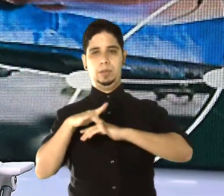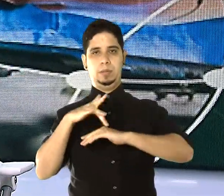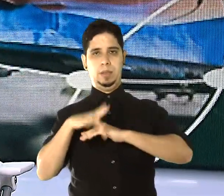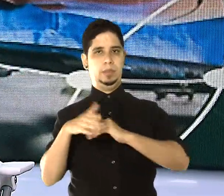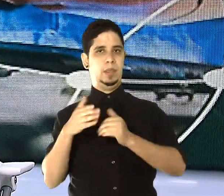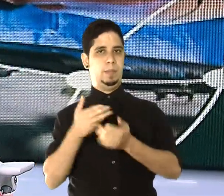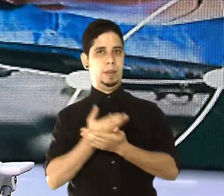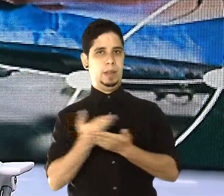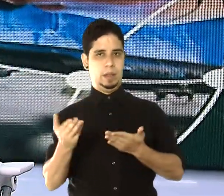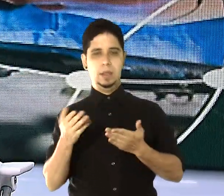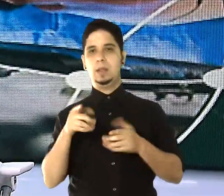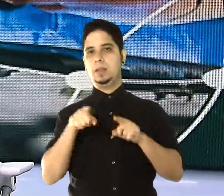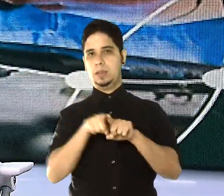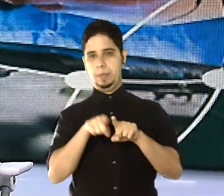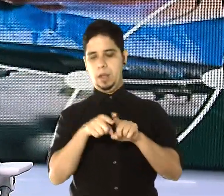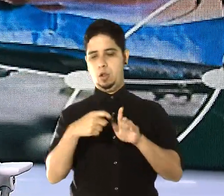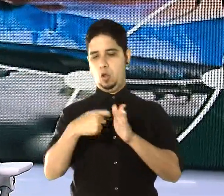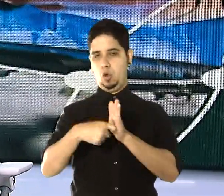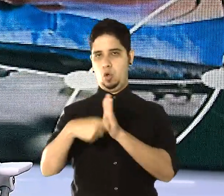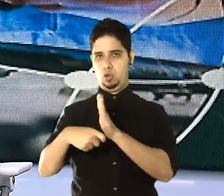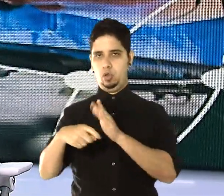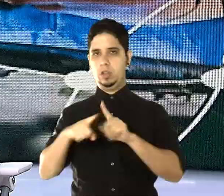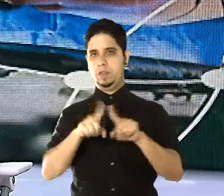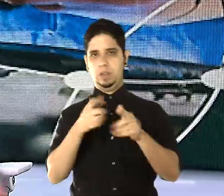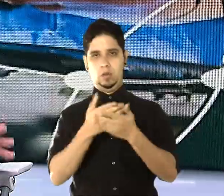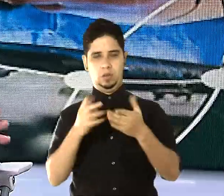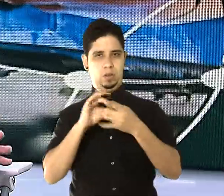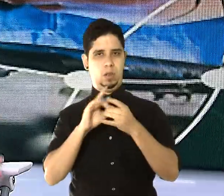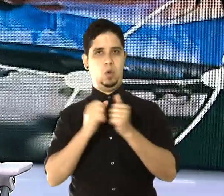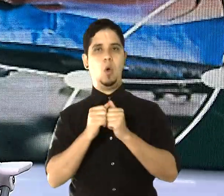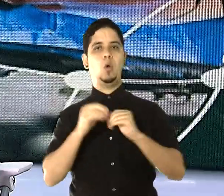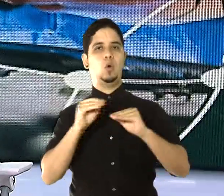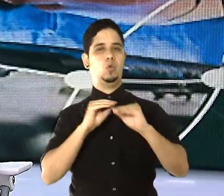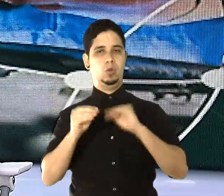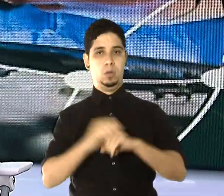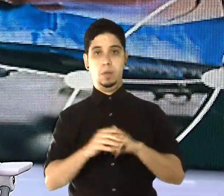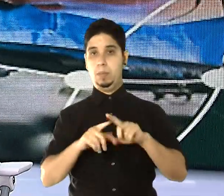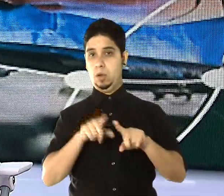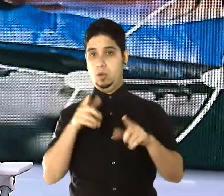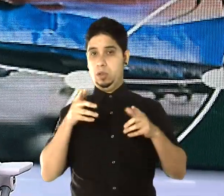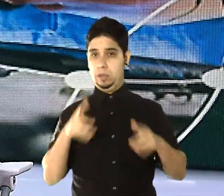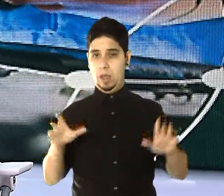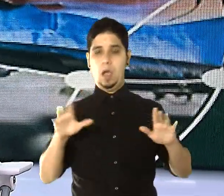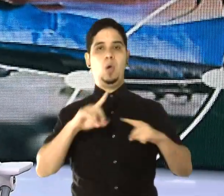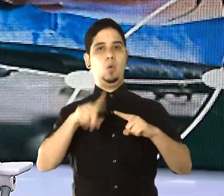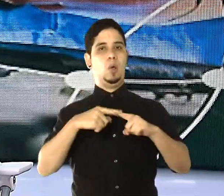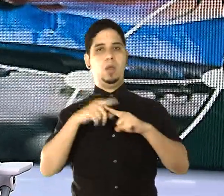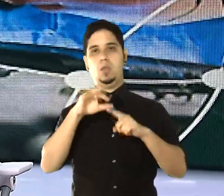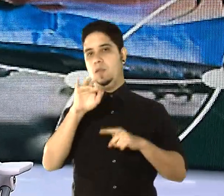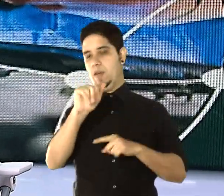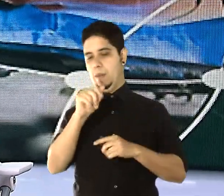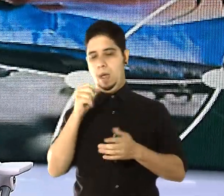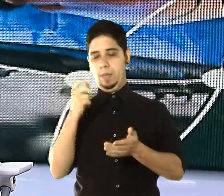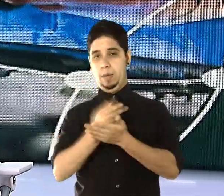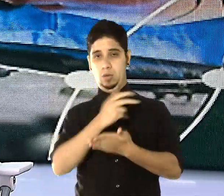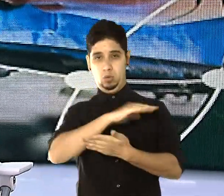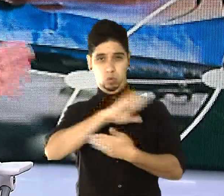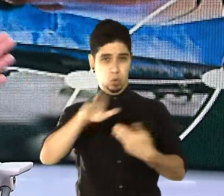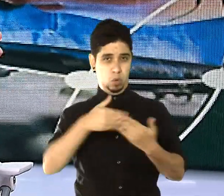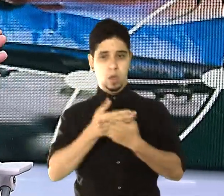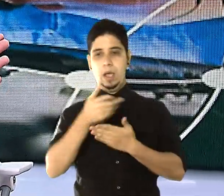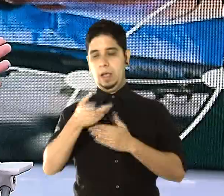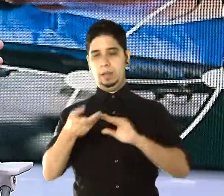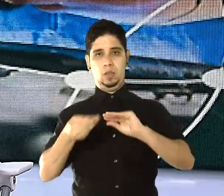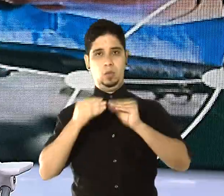materiales y los costos de ciertos componentes del sector de la construcción. Dicho eso, cuando FEMA termine de aprobar todos los proyectos, ese